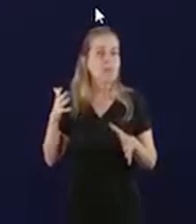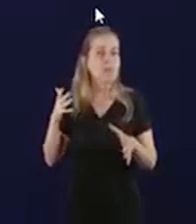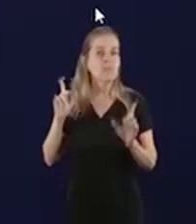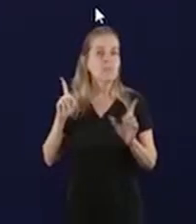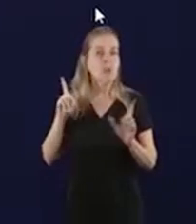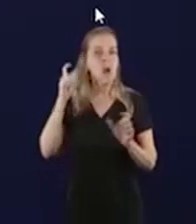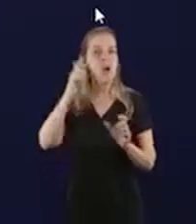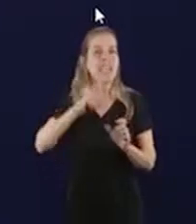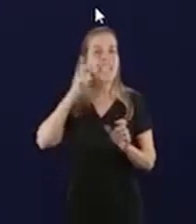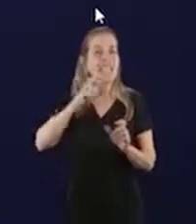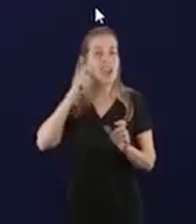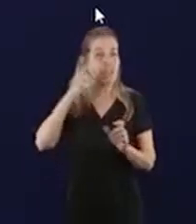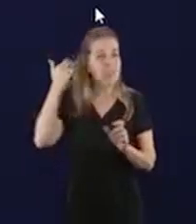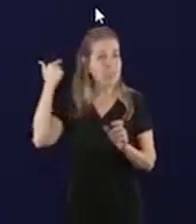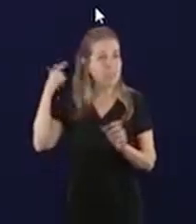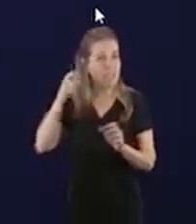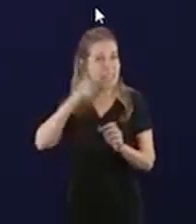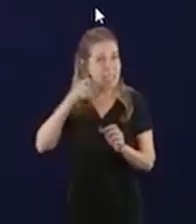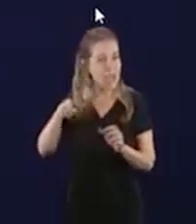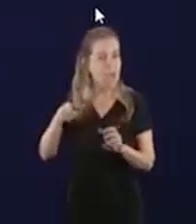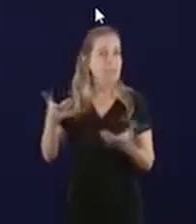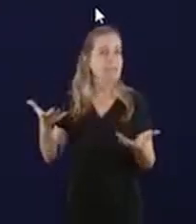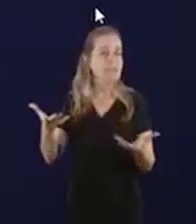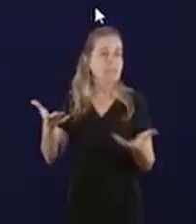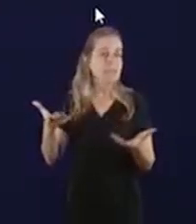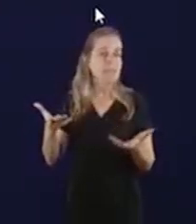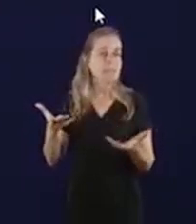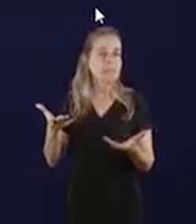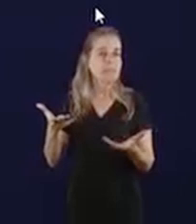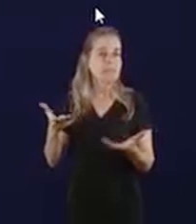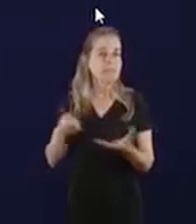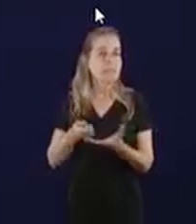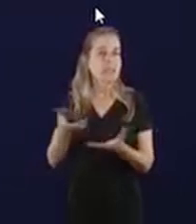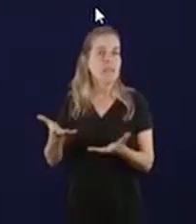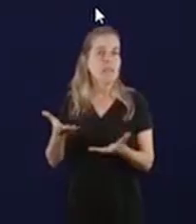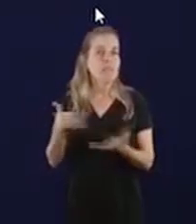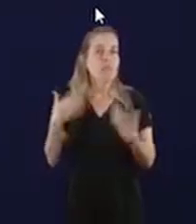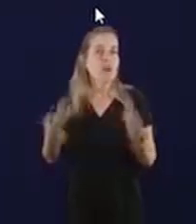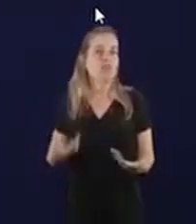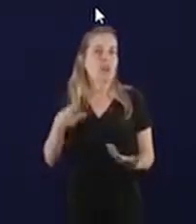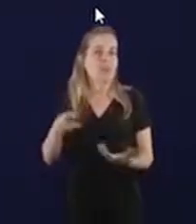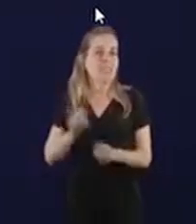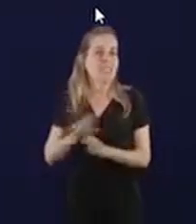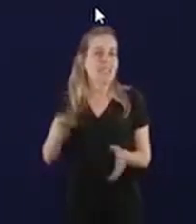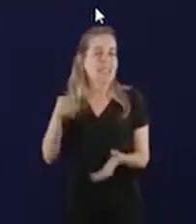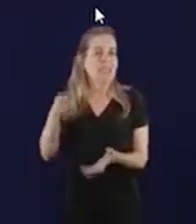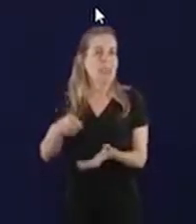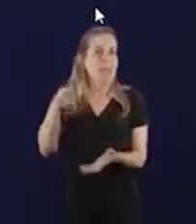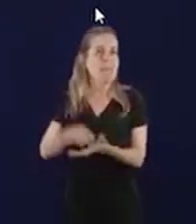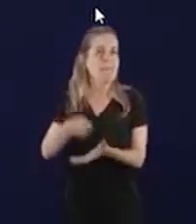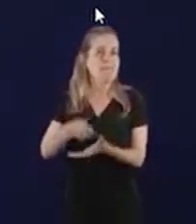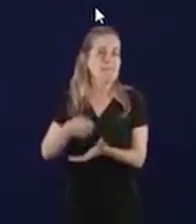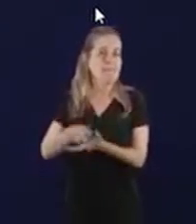kisil ha ha desembocado en en este en este gran desastre que es esta este